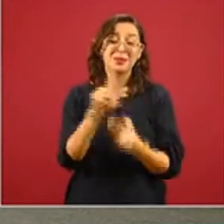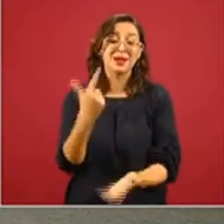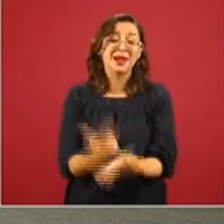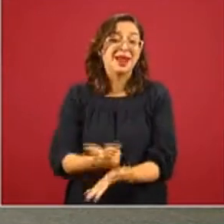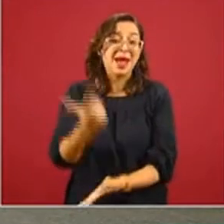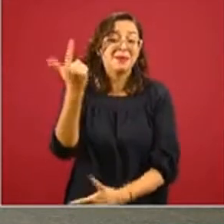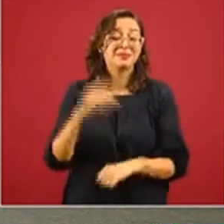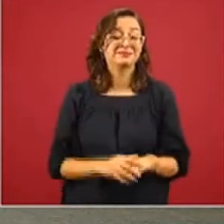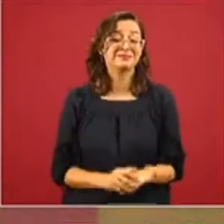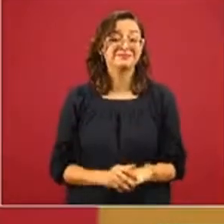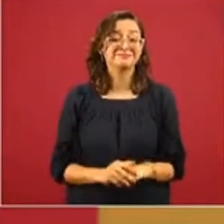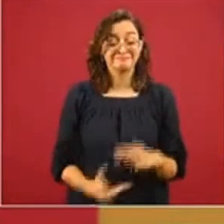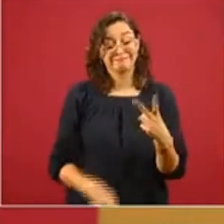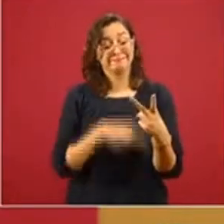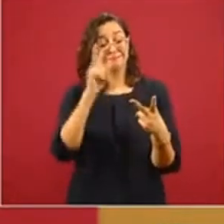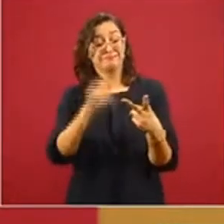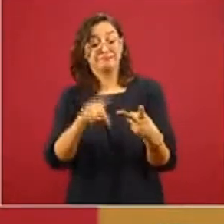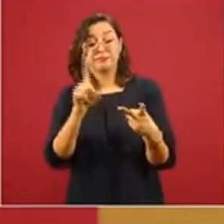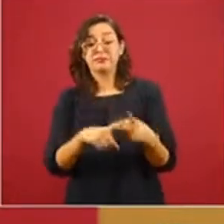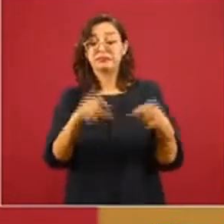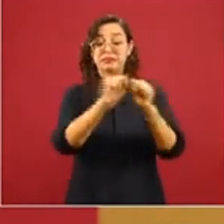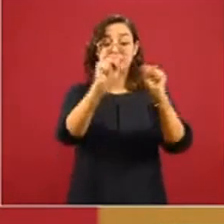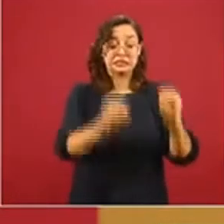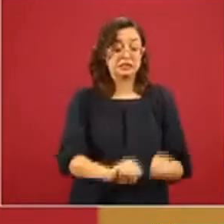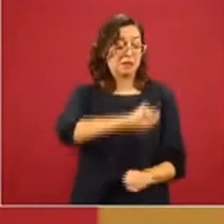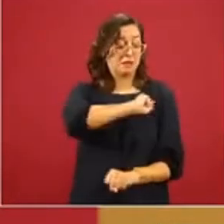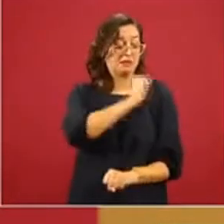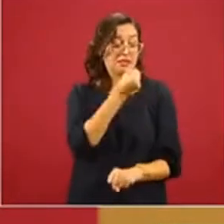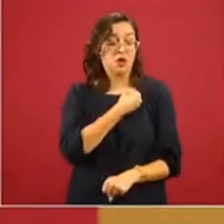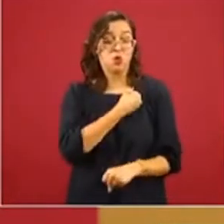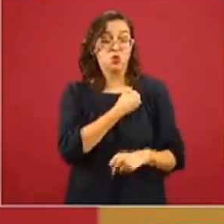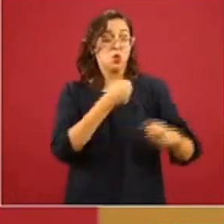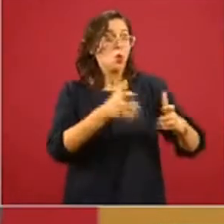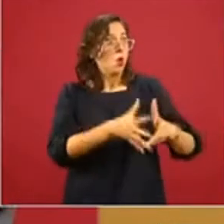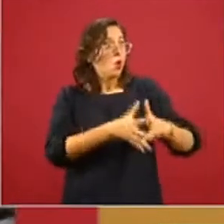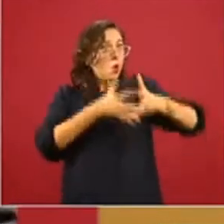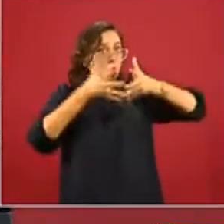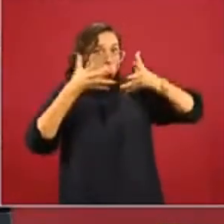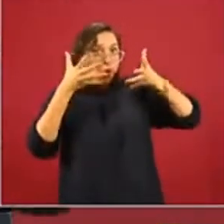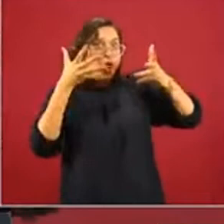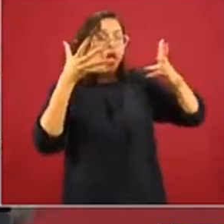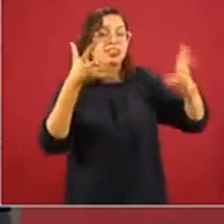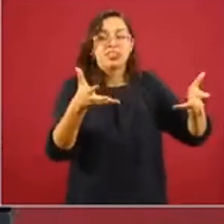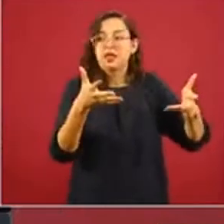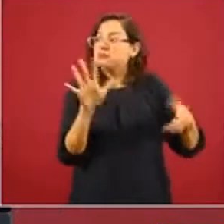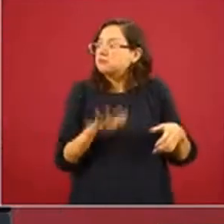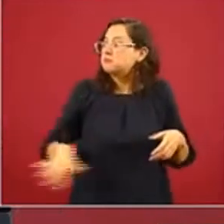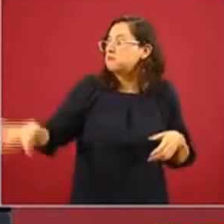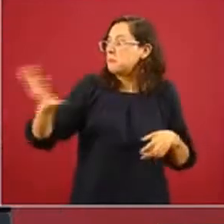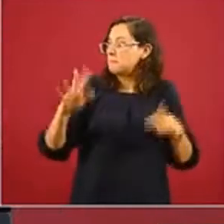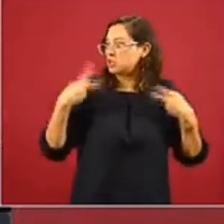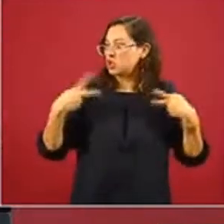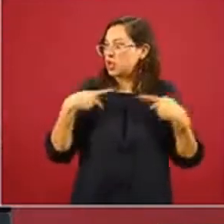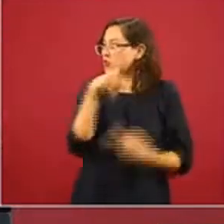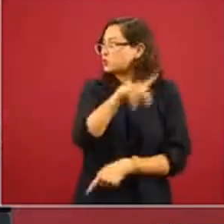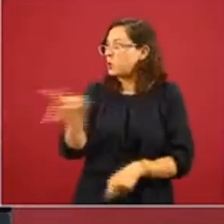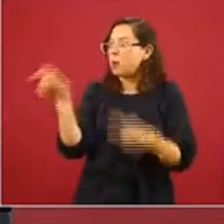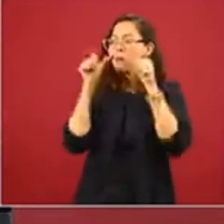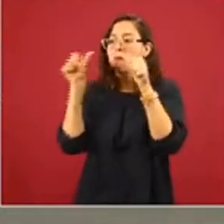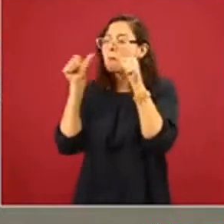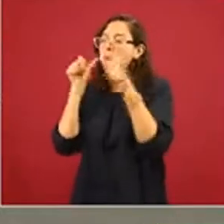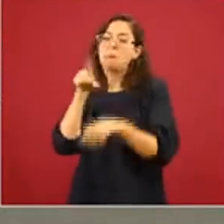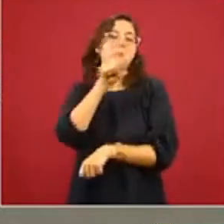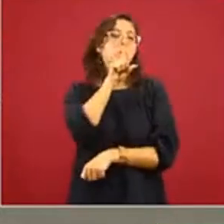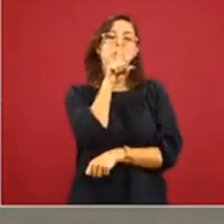de salud que no creció a la velocidad que se necesitaba respecto al crecimiento de la población, que